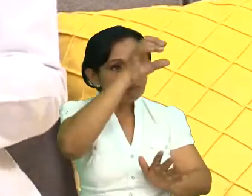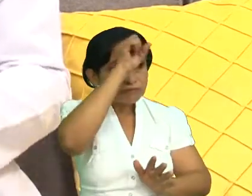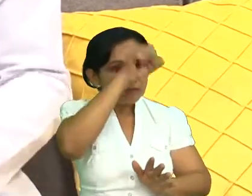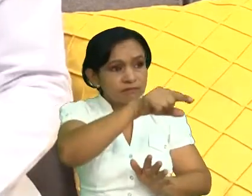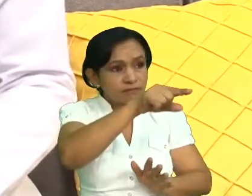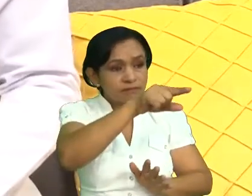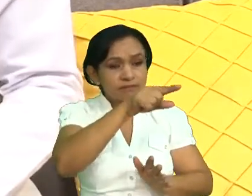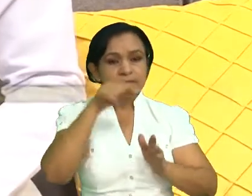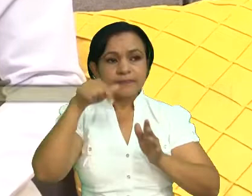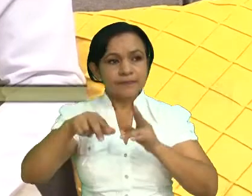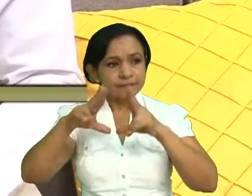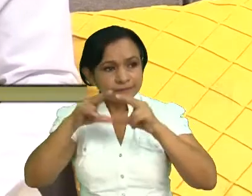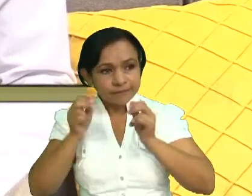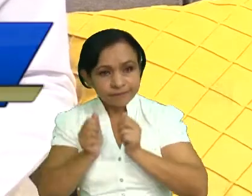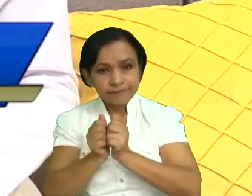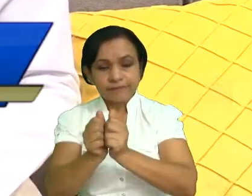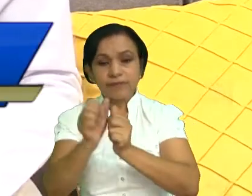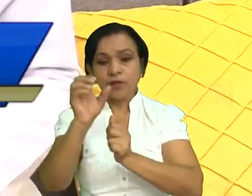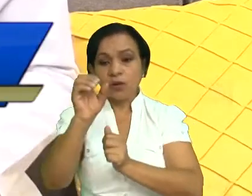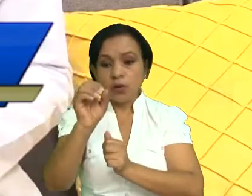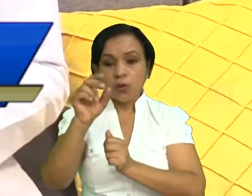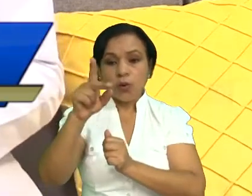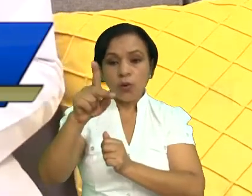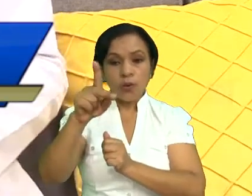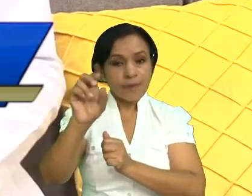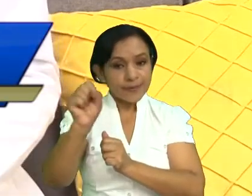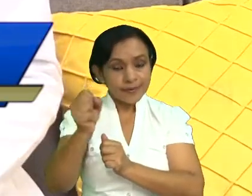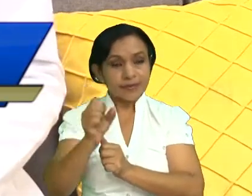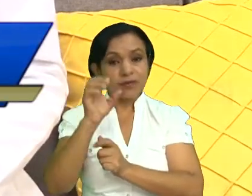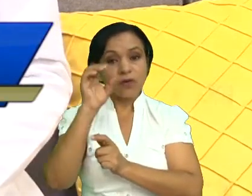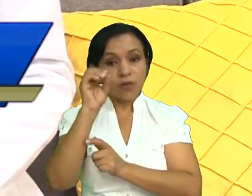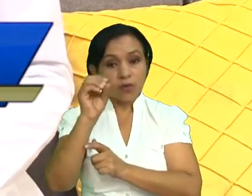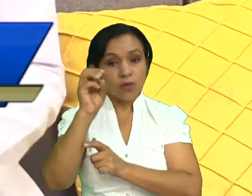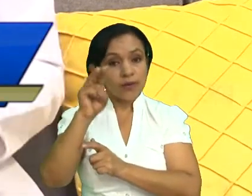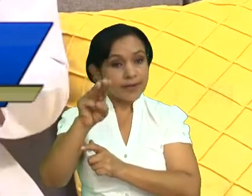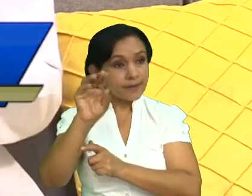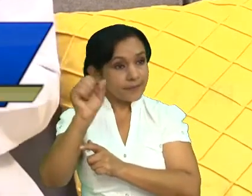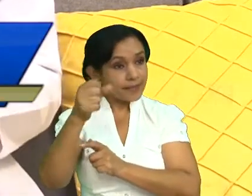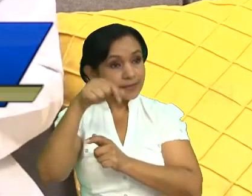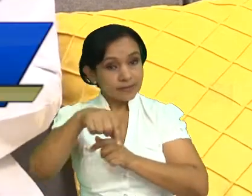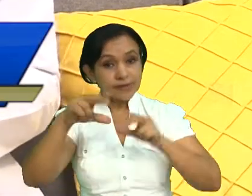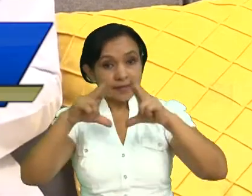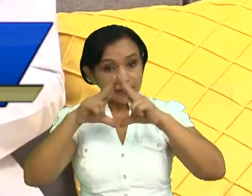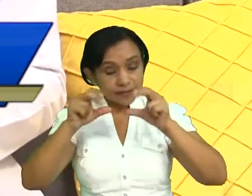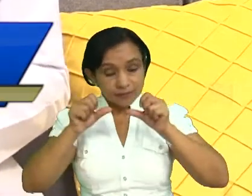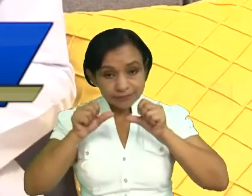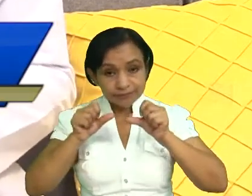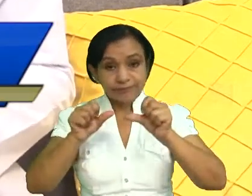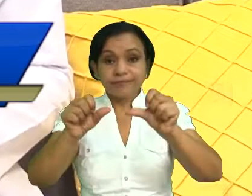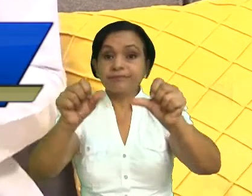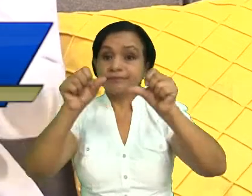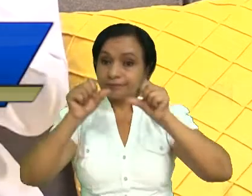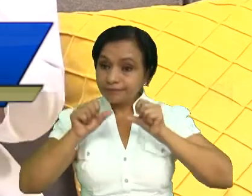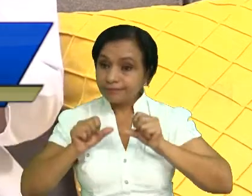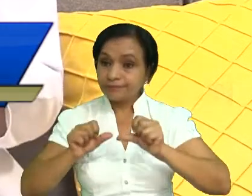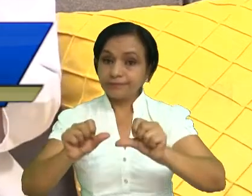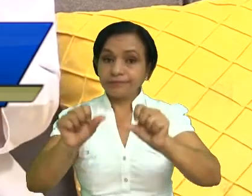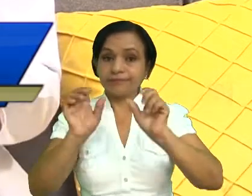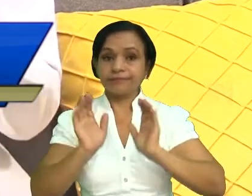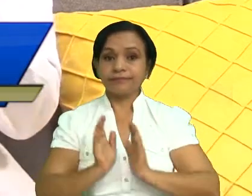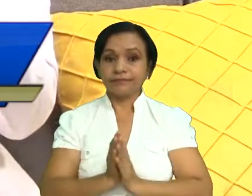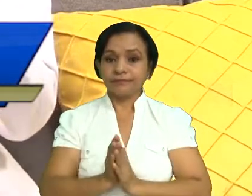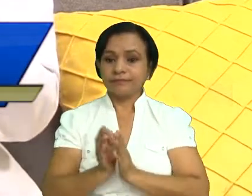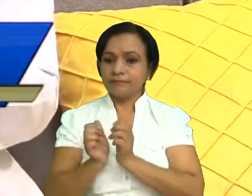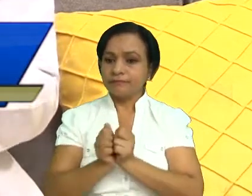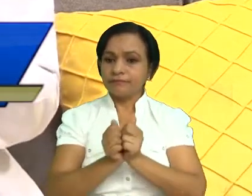el acompañamiento de la OPS y la OMS con nosotros, dándonos asesoramiento, sin dejar, ¿verdad?,